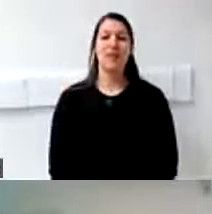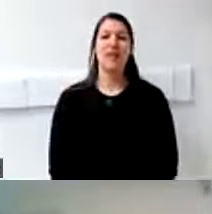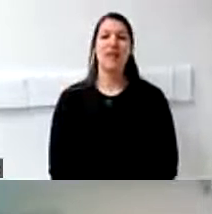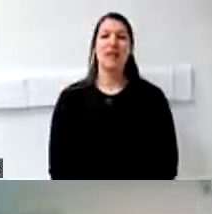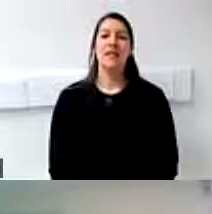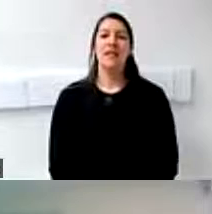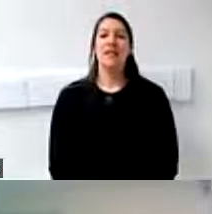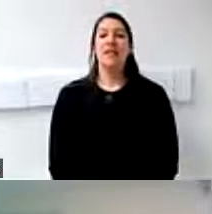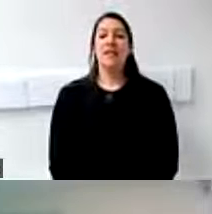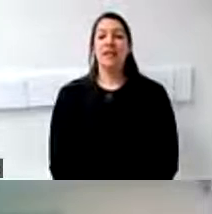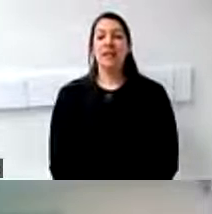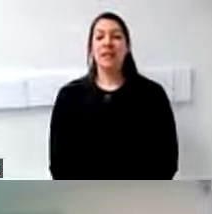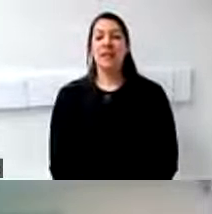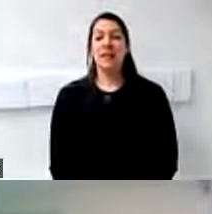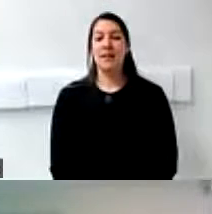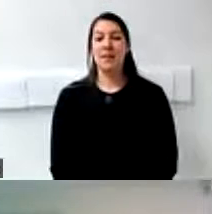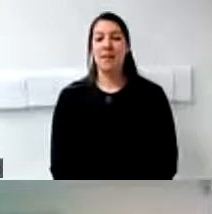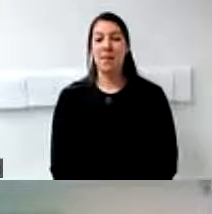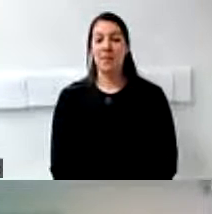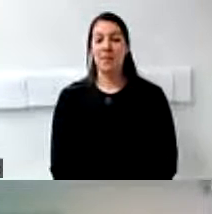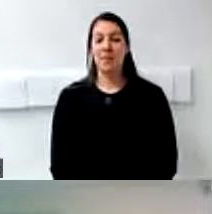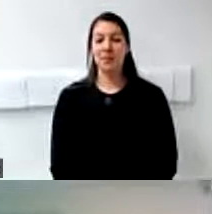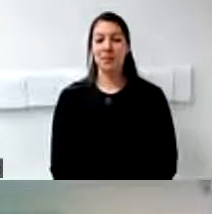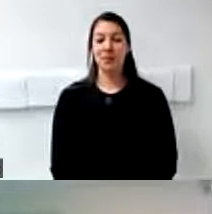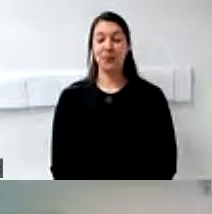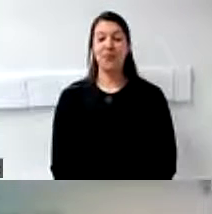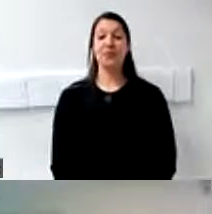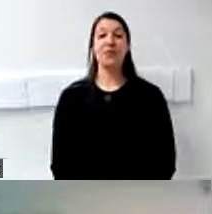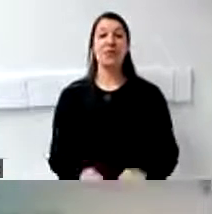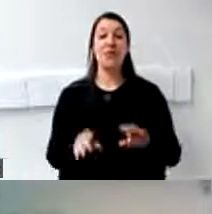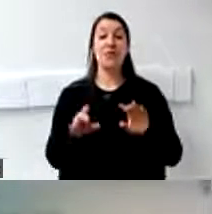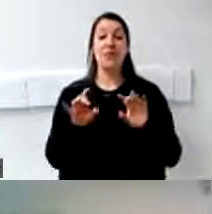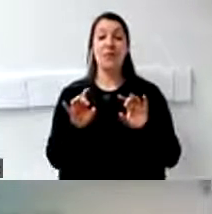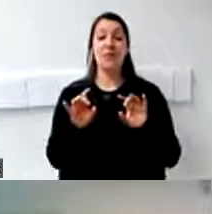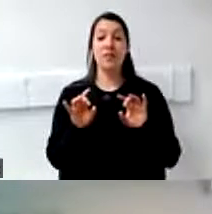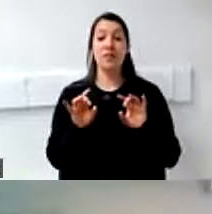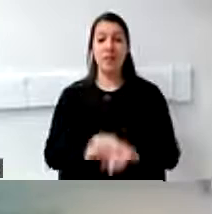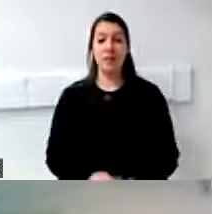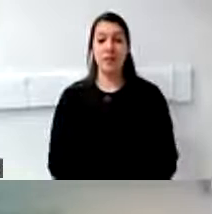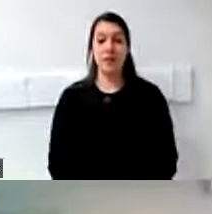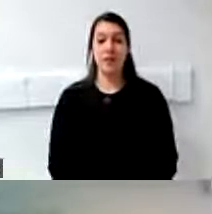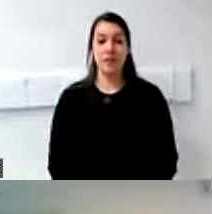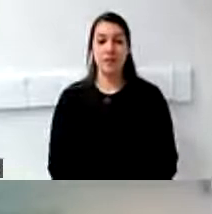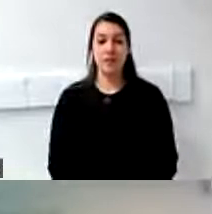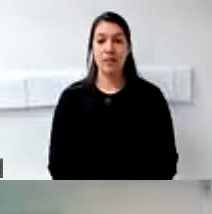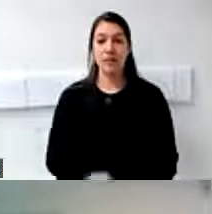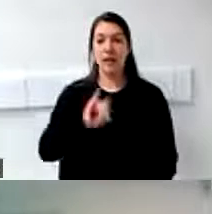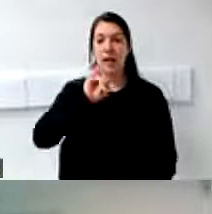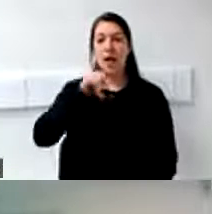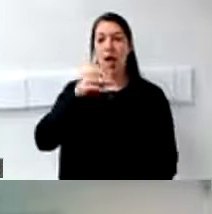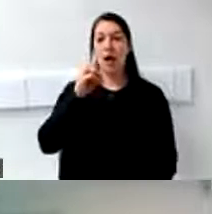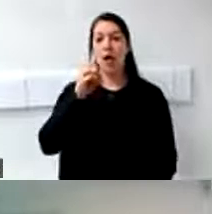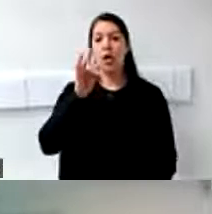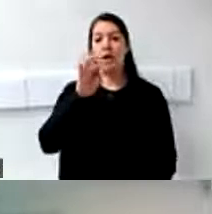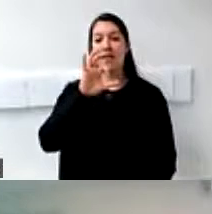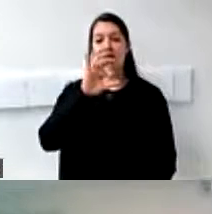Bueno, se escucha, bueno. No, que Josefina, me parece... el micrófono. A Josefina le pedimos que